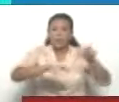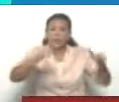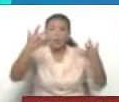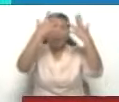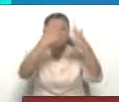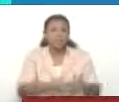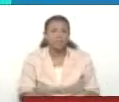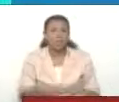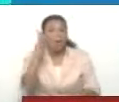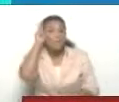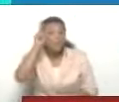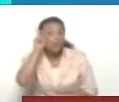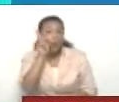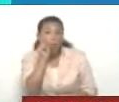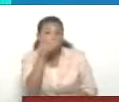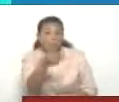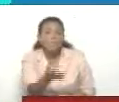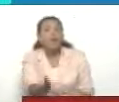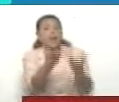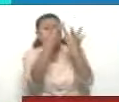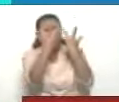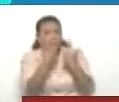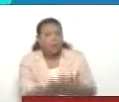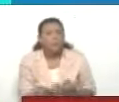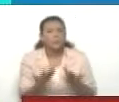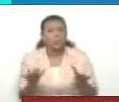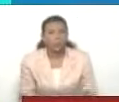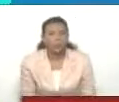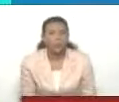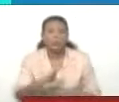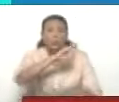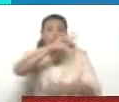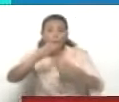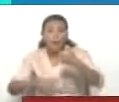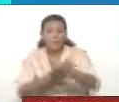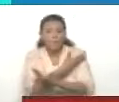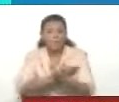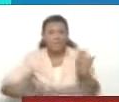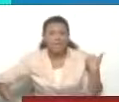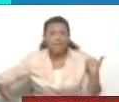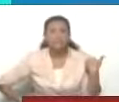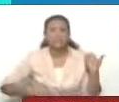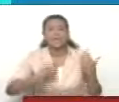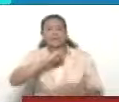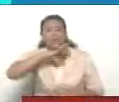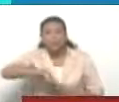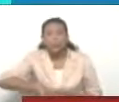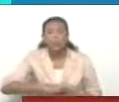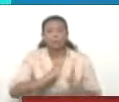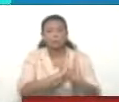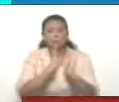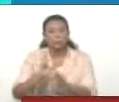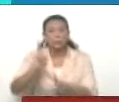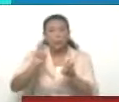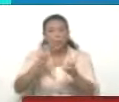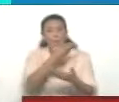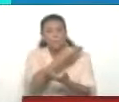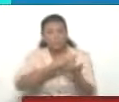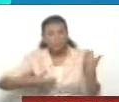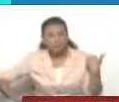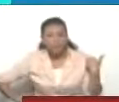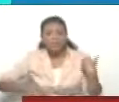Aquí está el profesor Omar Hurtado Rasmussen, nuevo presidente del Centro Nacional de la Historia.